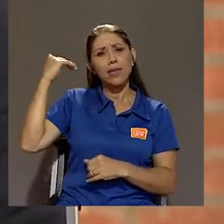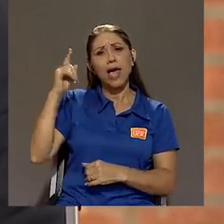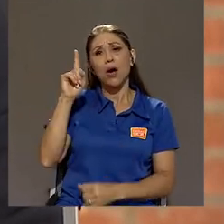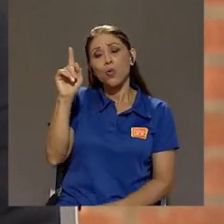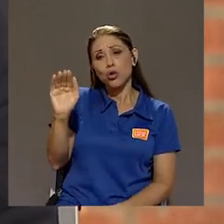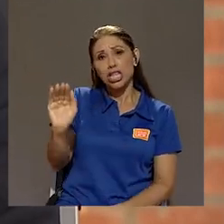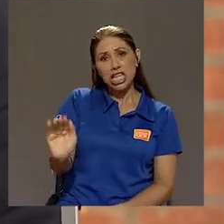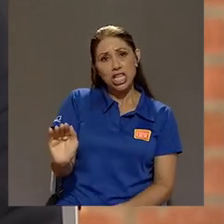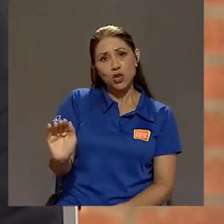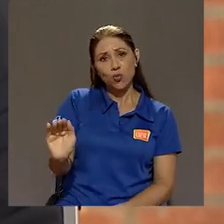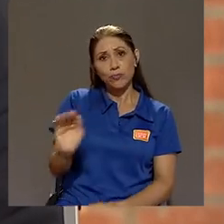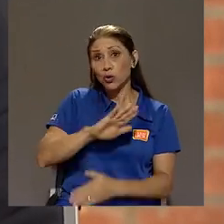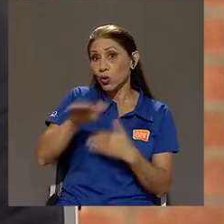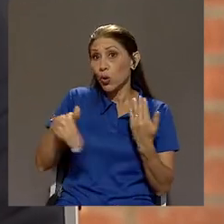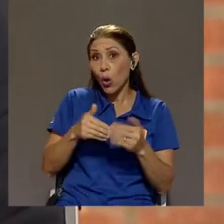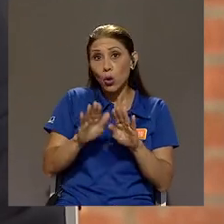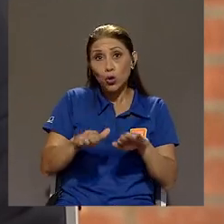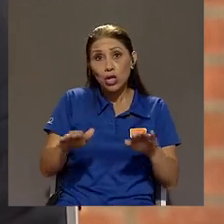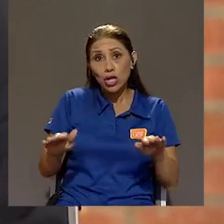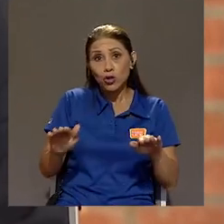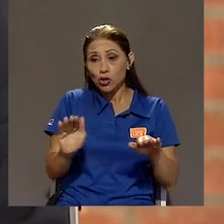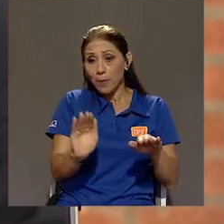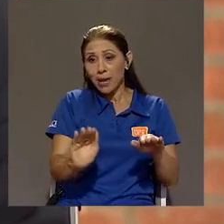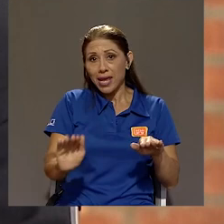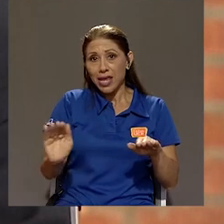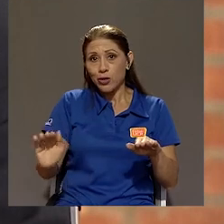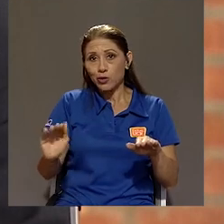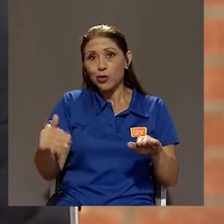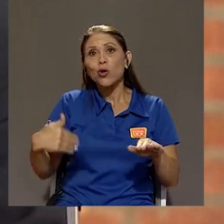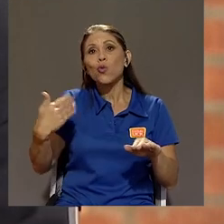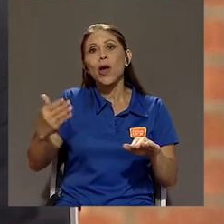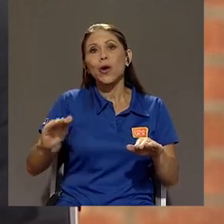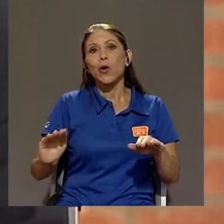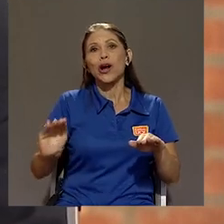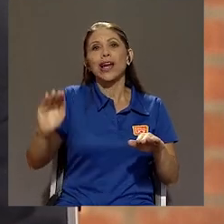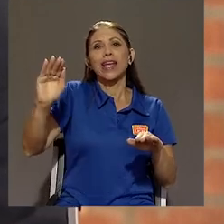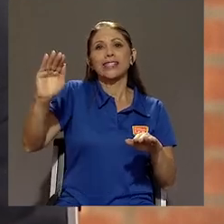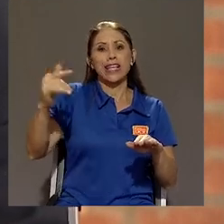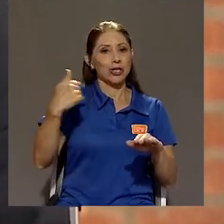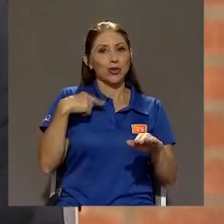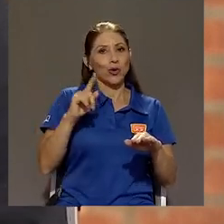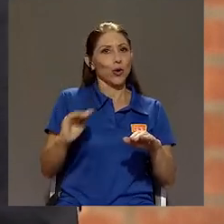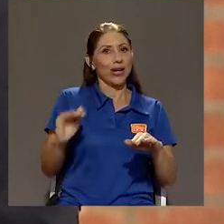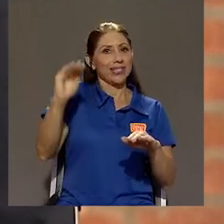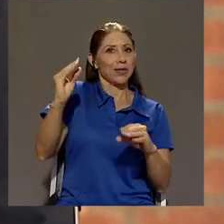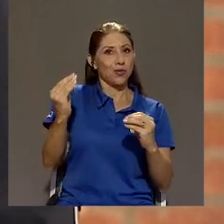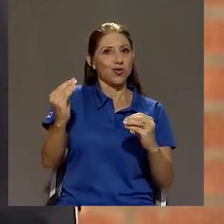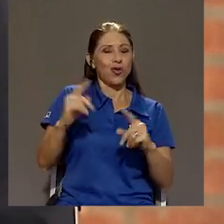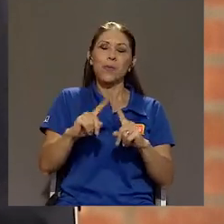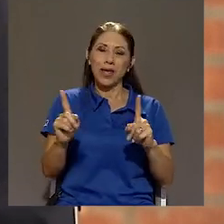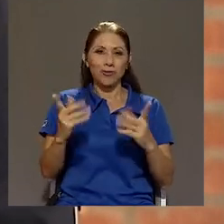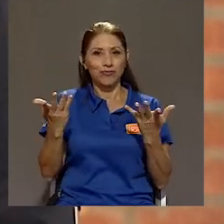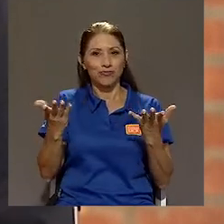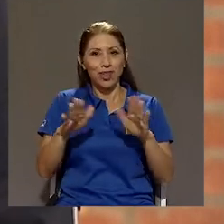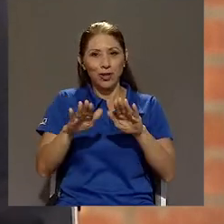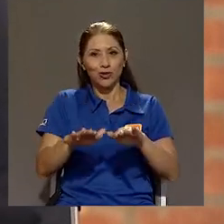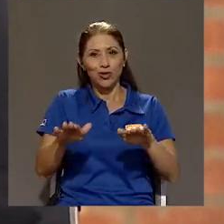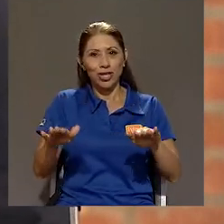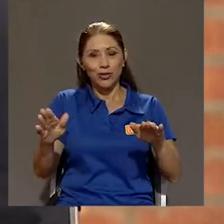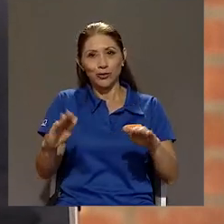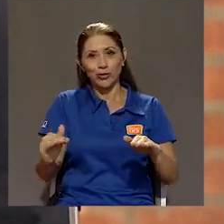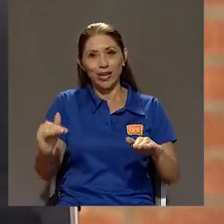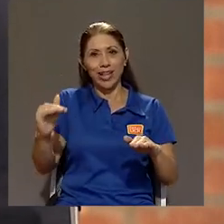un niño, todos los niños son pequeños, luego crecen, pero yo no crecí mucho, pero los niños